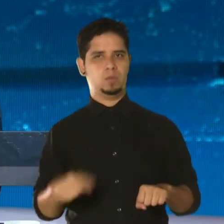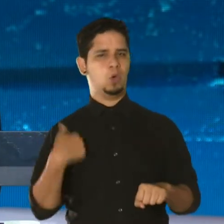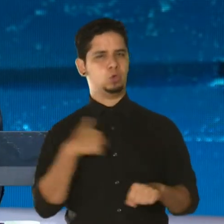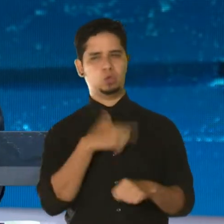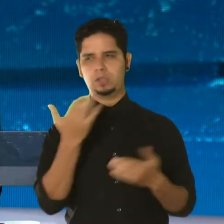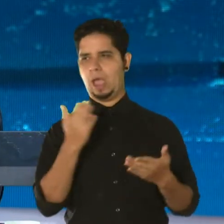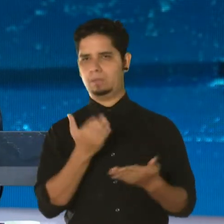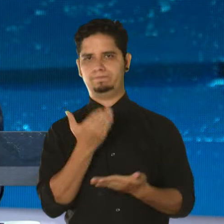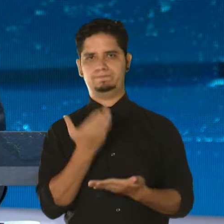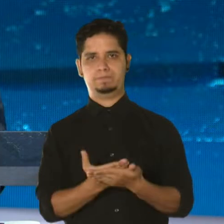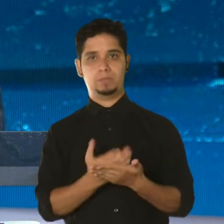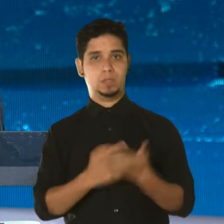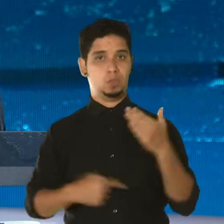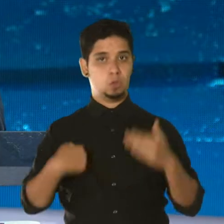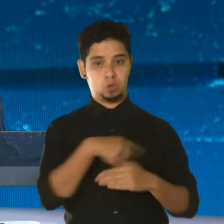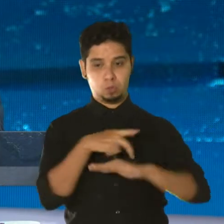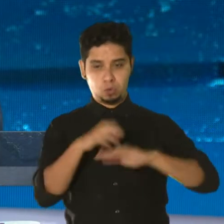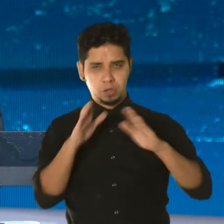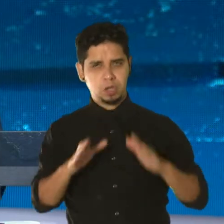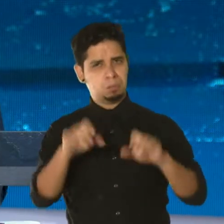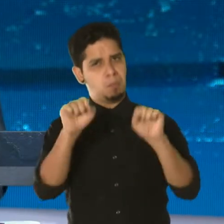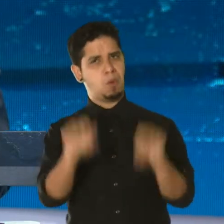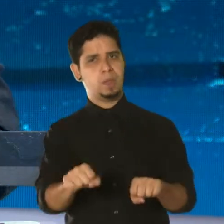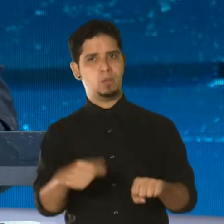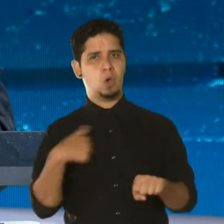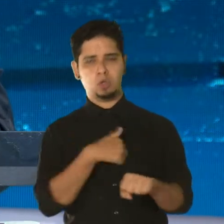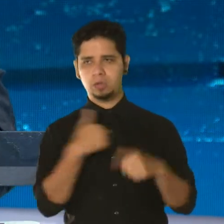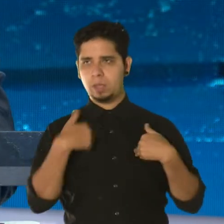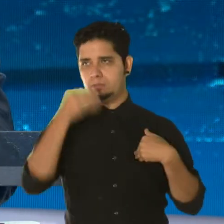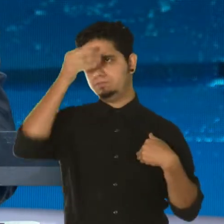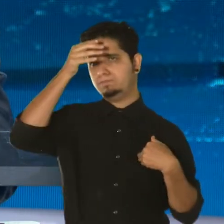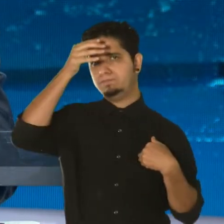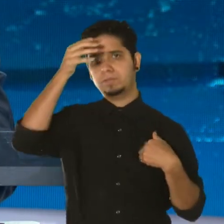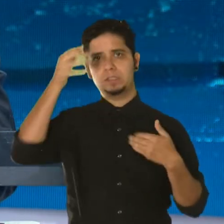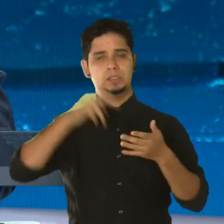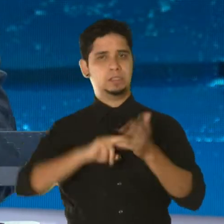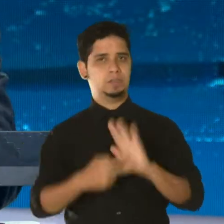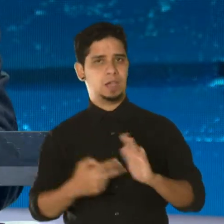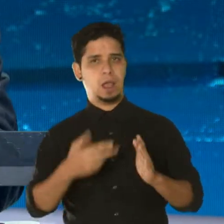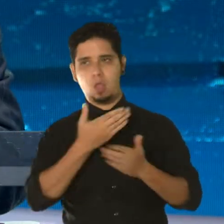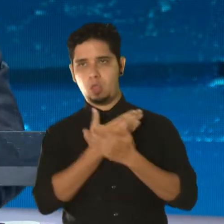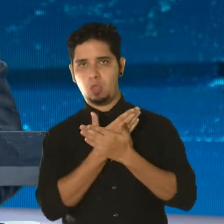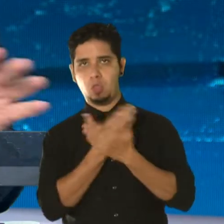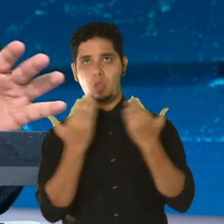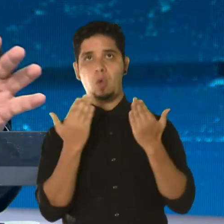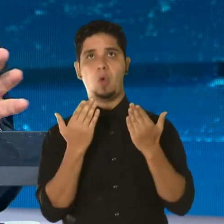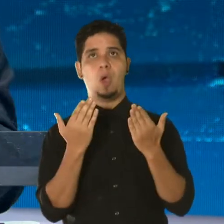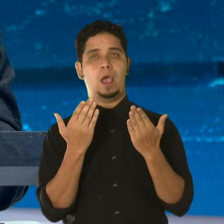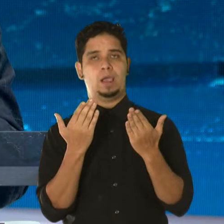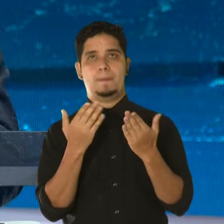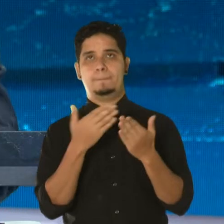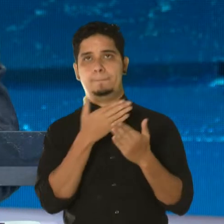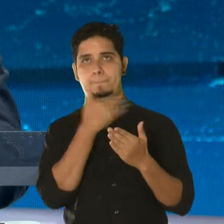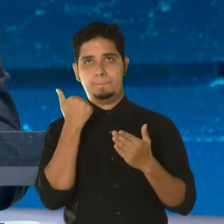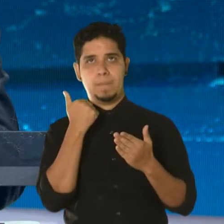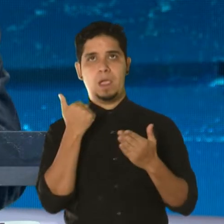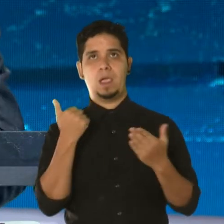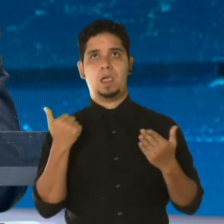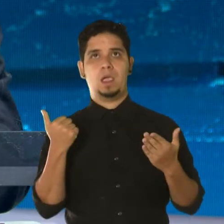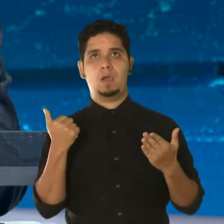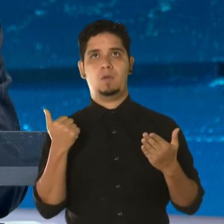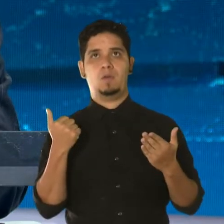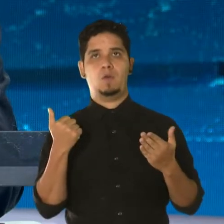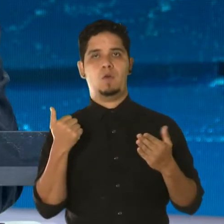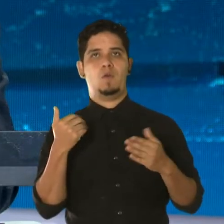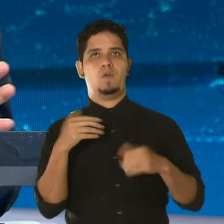puertorriqueños es que sí podemos, tenemos las capacidades. O sea, aquí no hay mejor, en el mundo entero, no hay una mejor